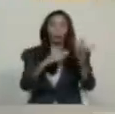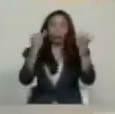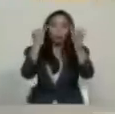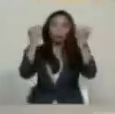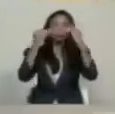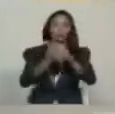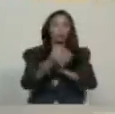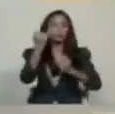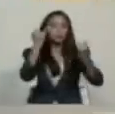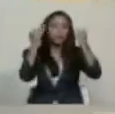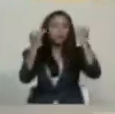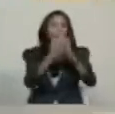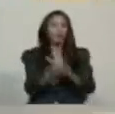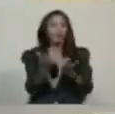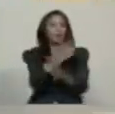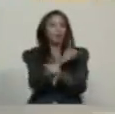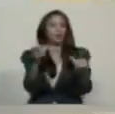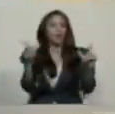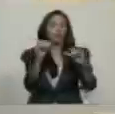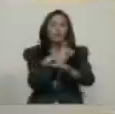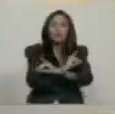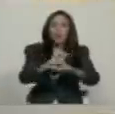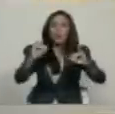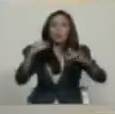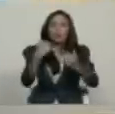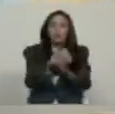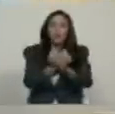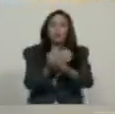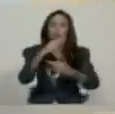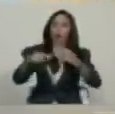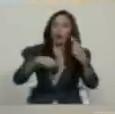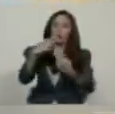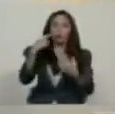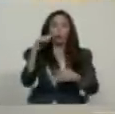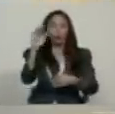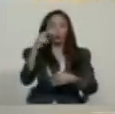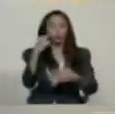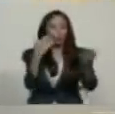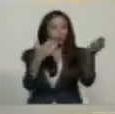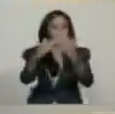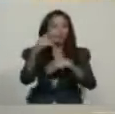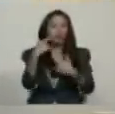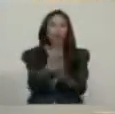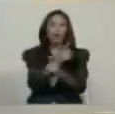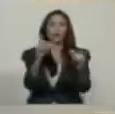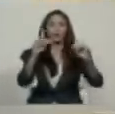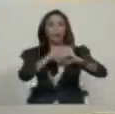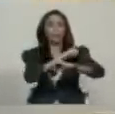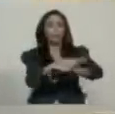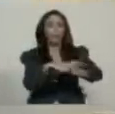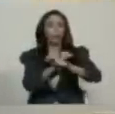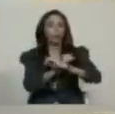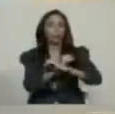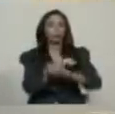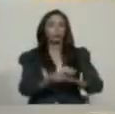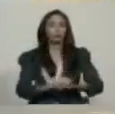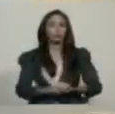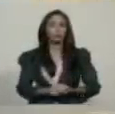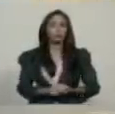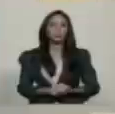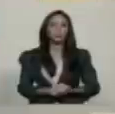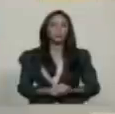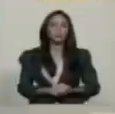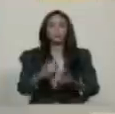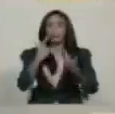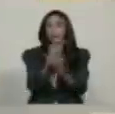ideas de libertad, de independencia, de revolución, de futuro. Y aquí vamos. Libres, poderosos, libres y